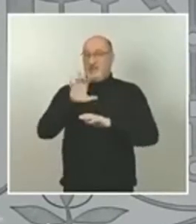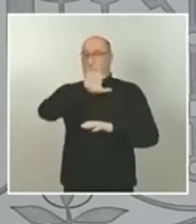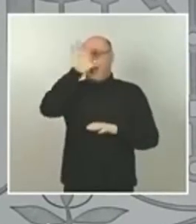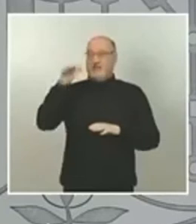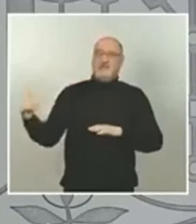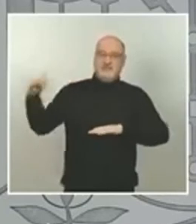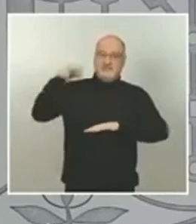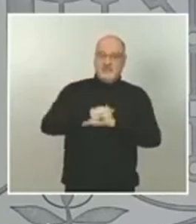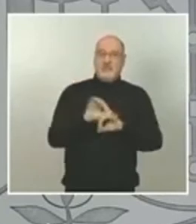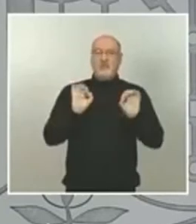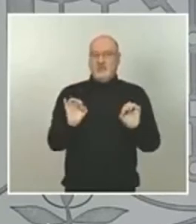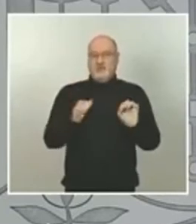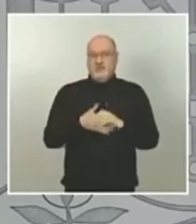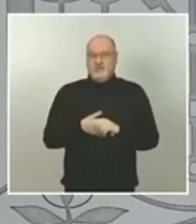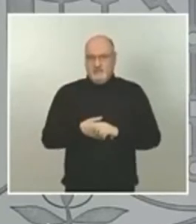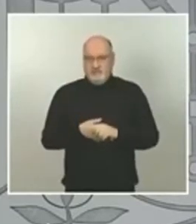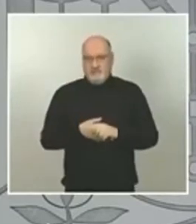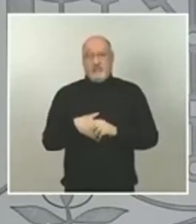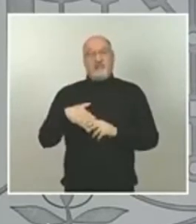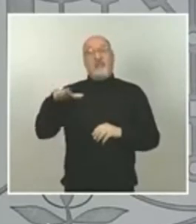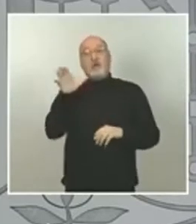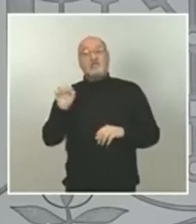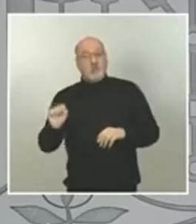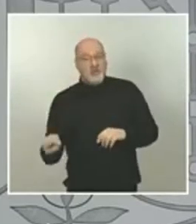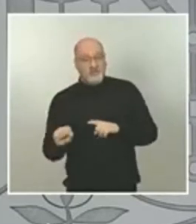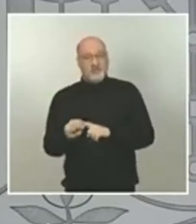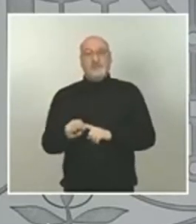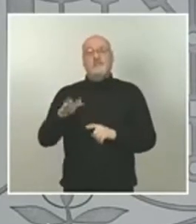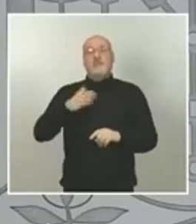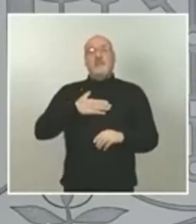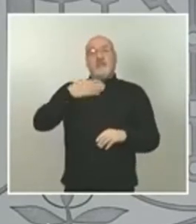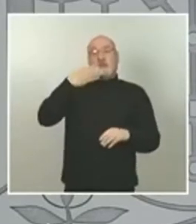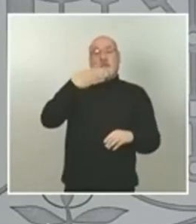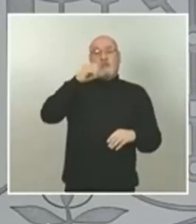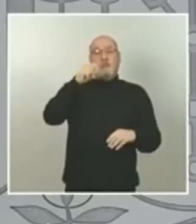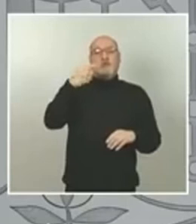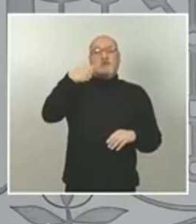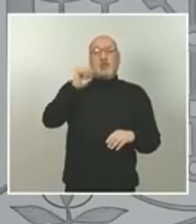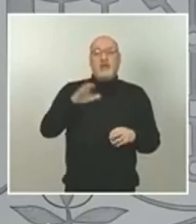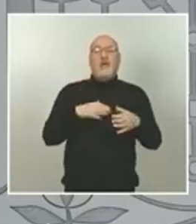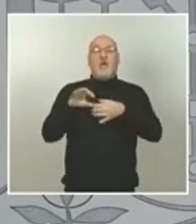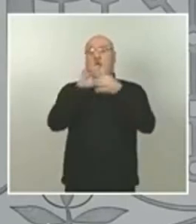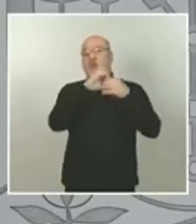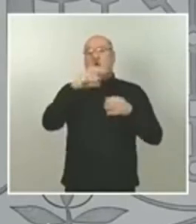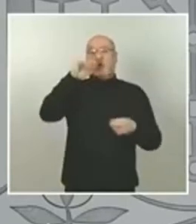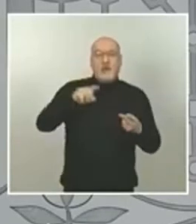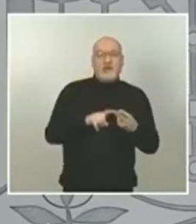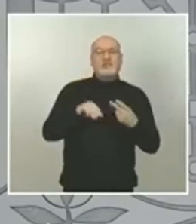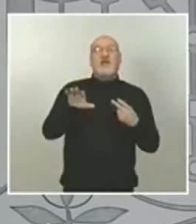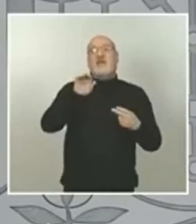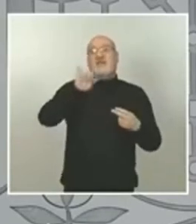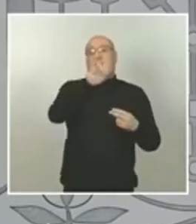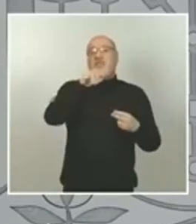tales como, aparte de Sudáfrica, de Botswana, de Unión de Comoras, de Zambia, de